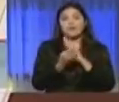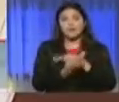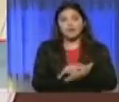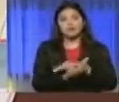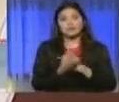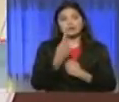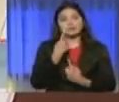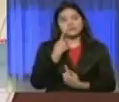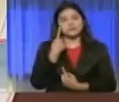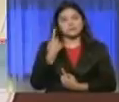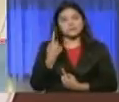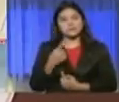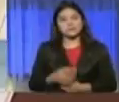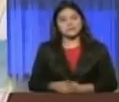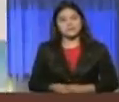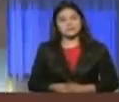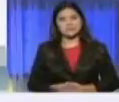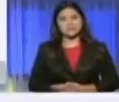Jinping,